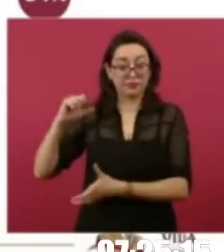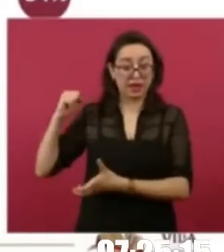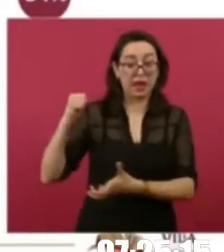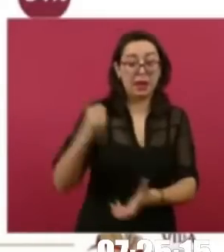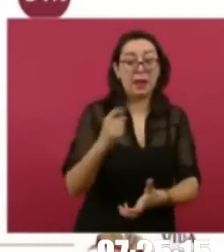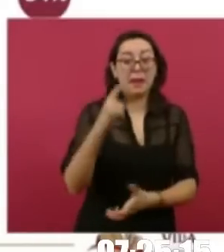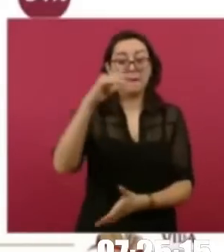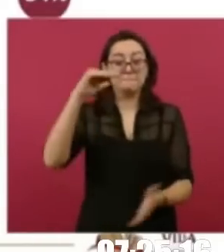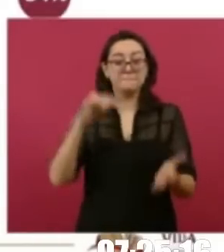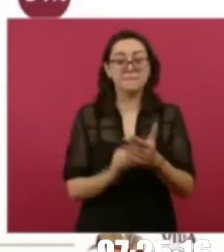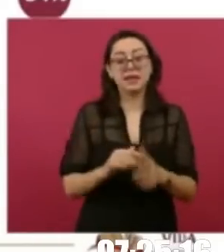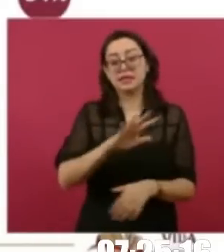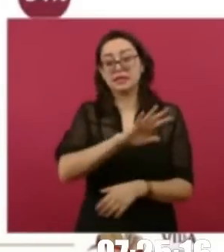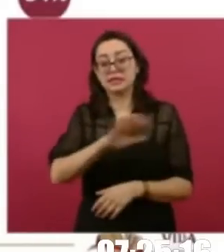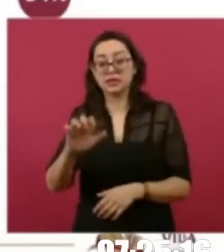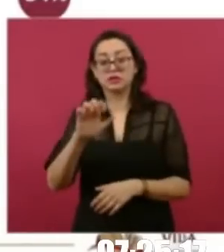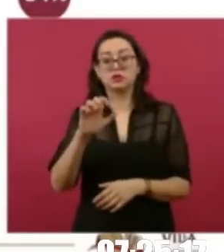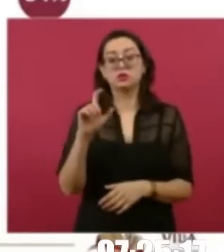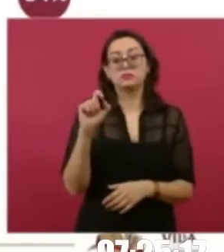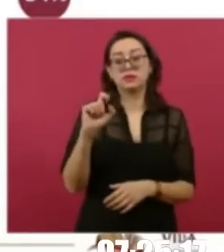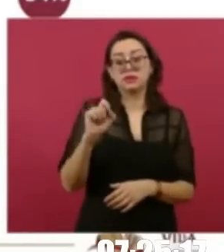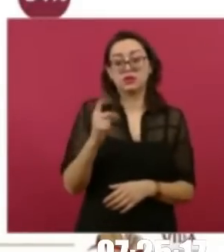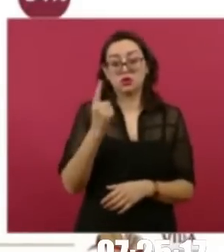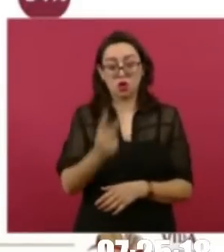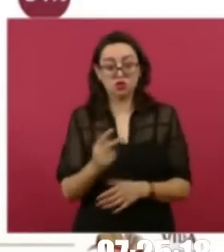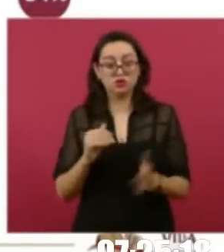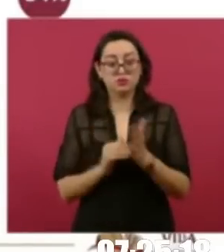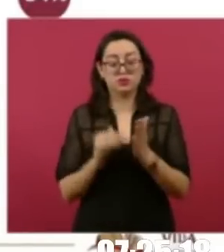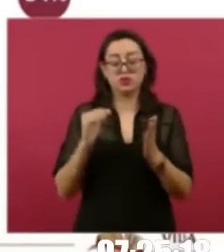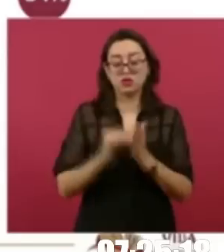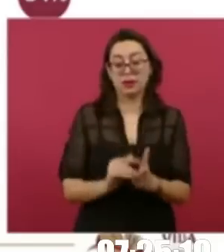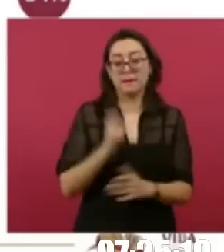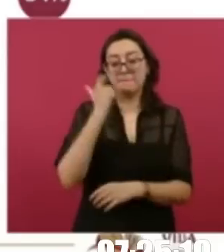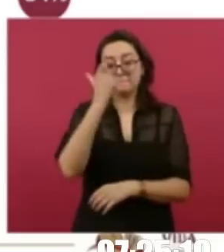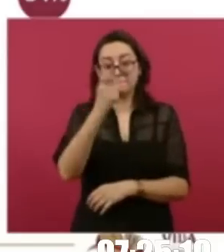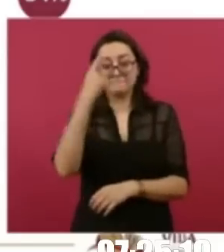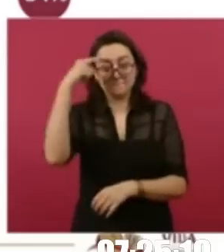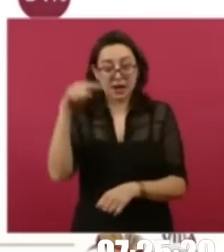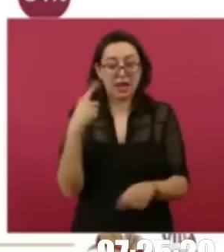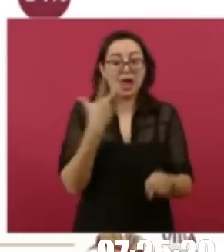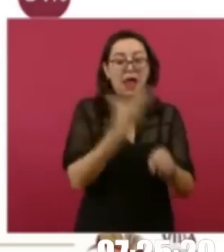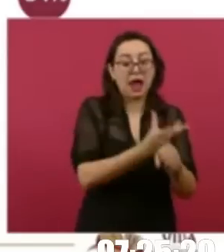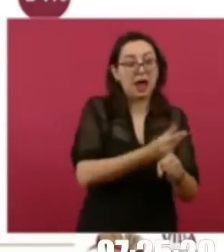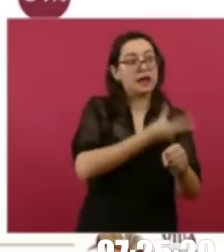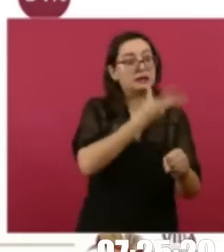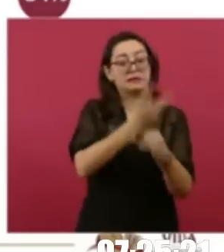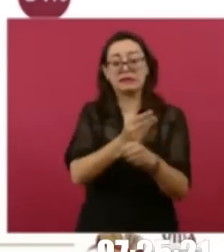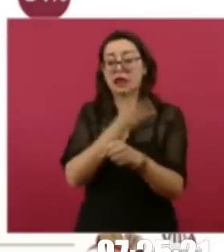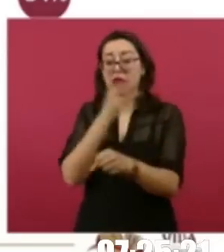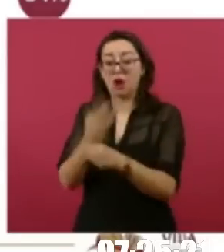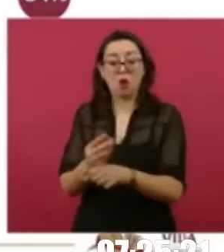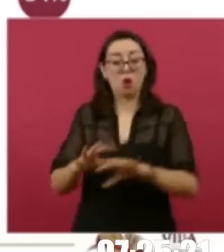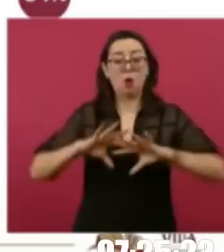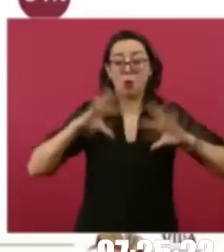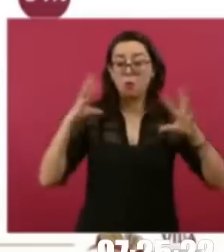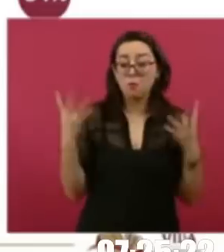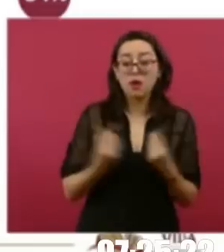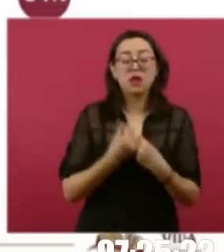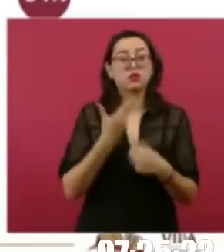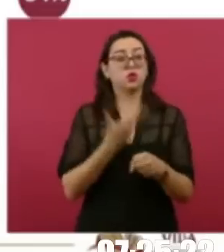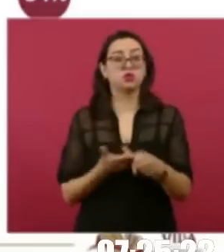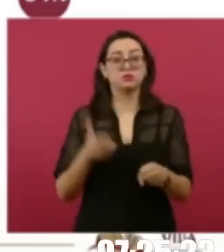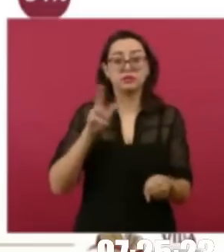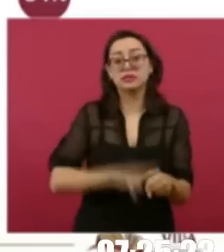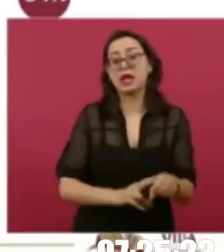millones de pesos solo en la en el área de conservación rehabilitación y puesta en marcha de de equipos y de